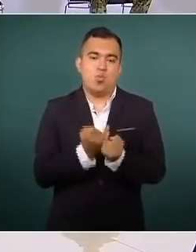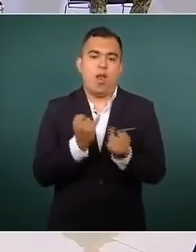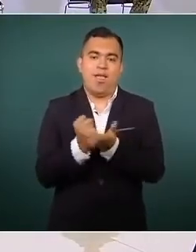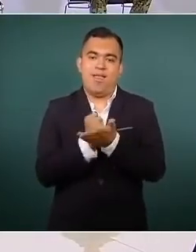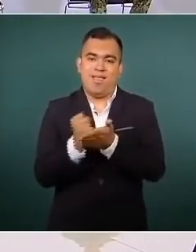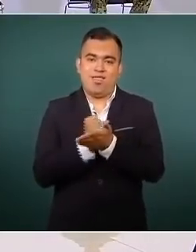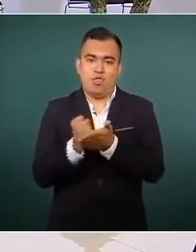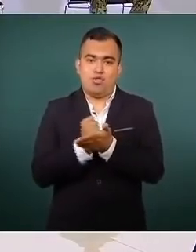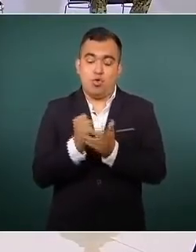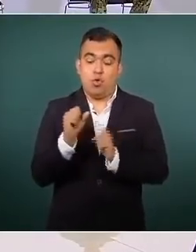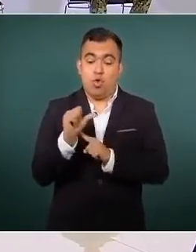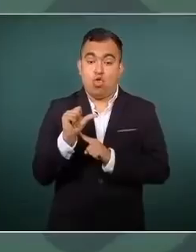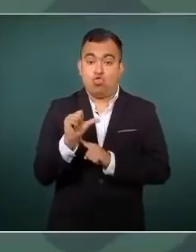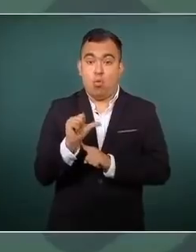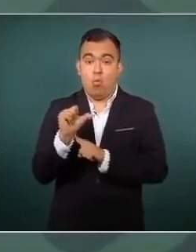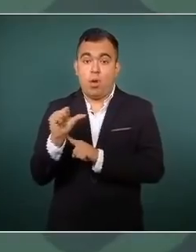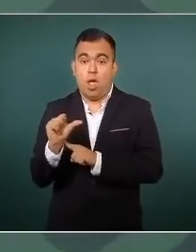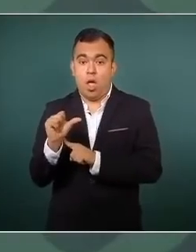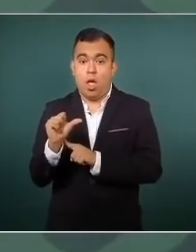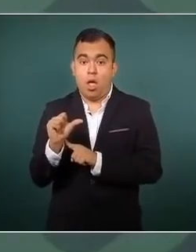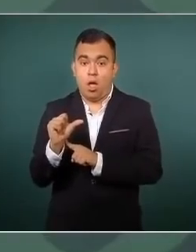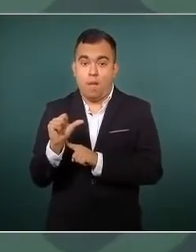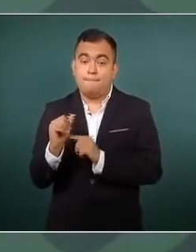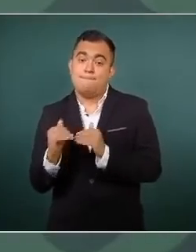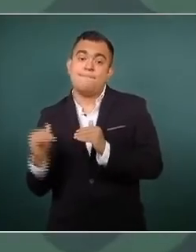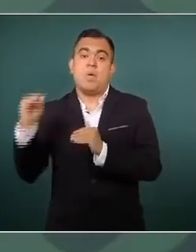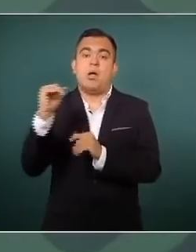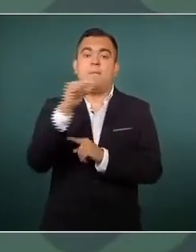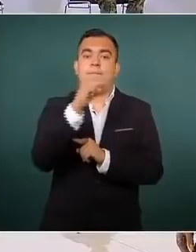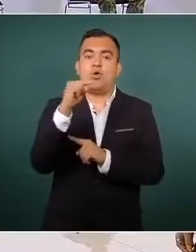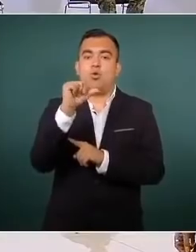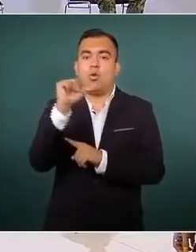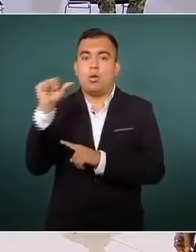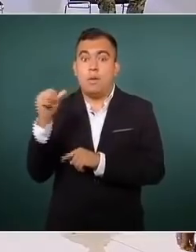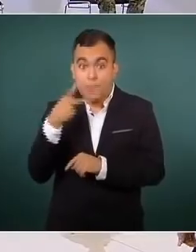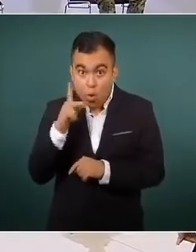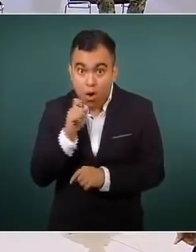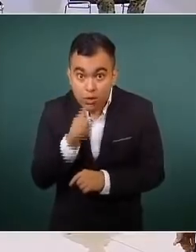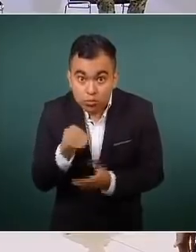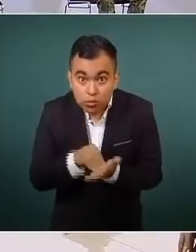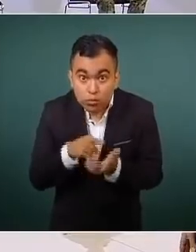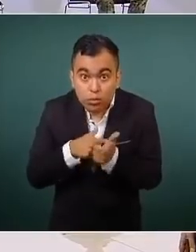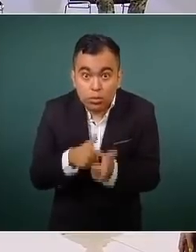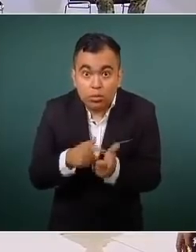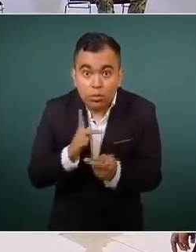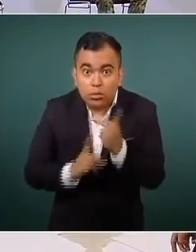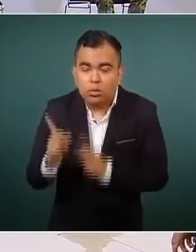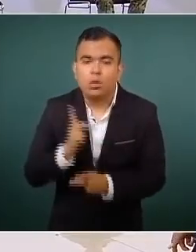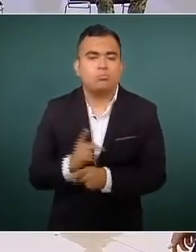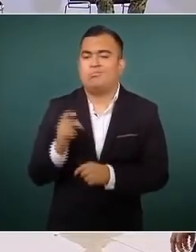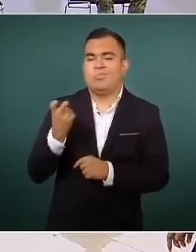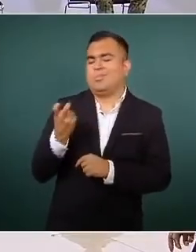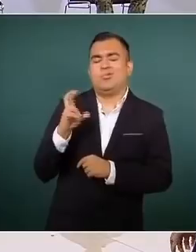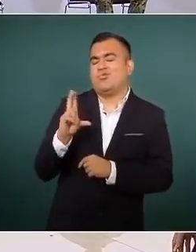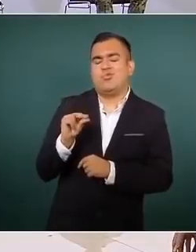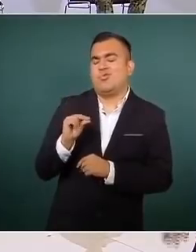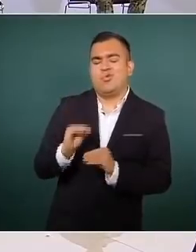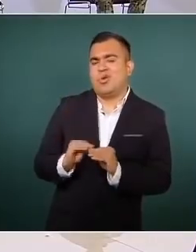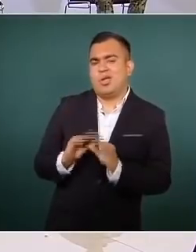de doble A menos a doble A. Entonces, ¿Jalisco seguiría endeudándose? Por supuesto que no es la ruta. Nosotros